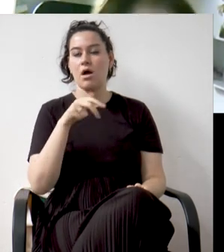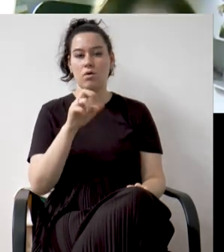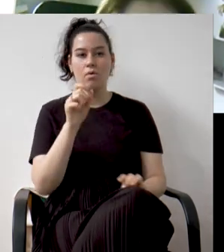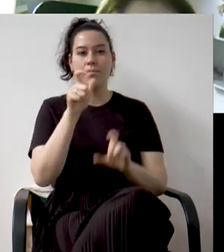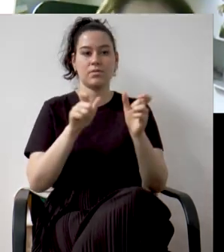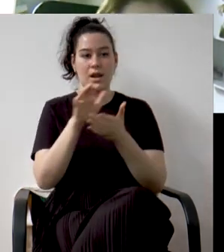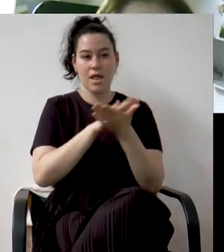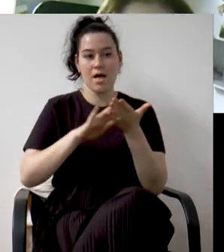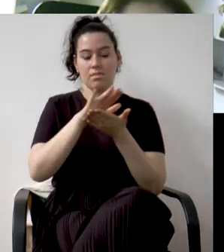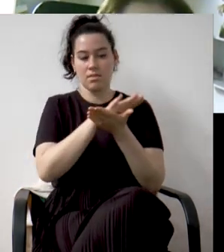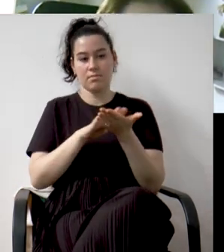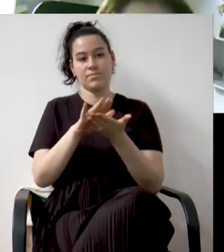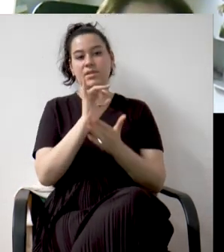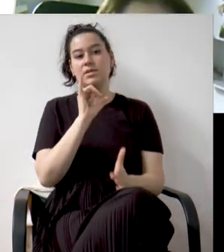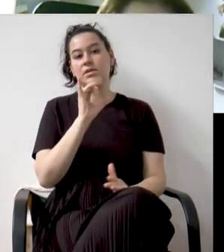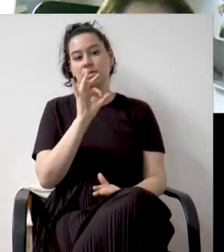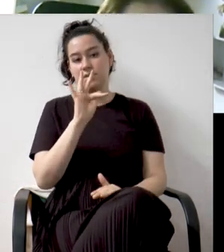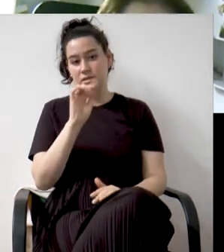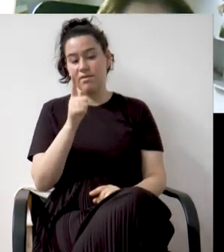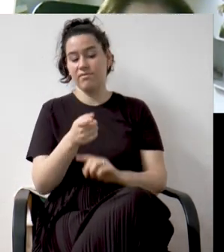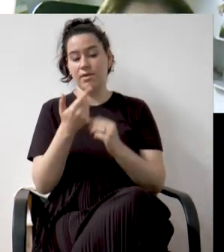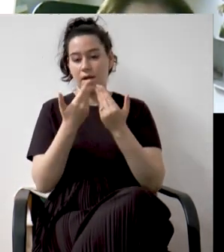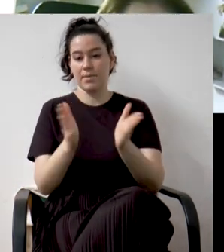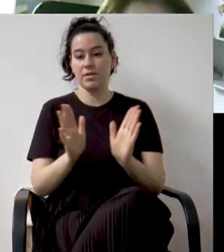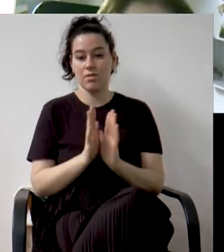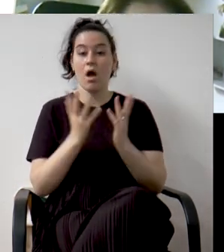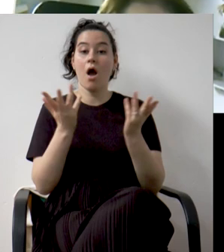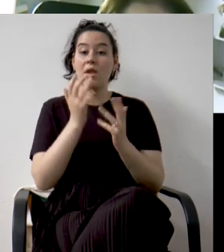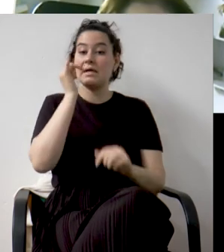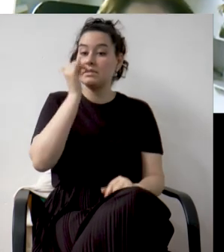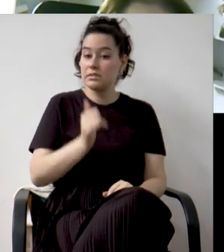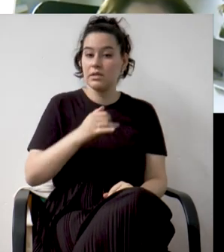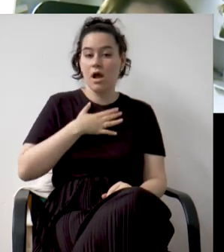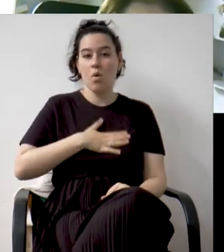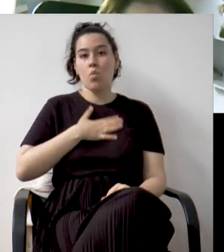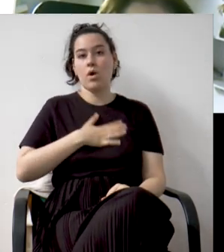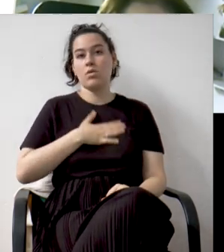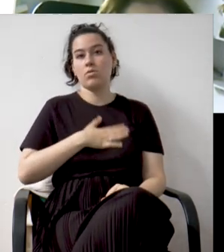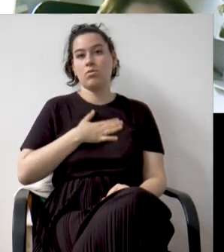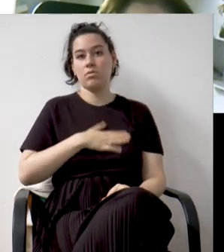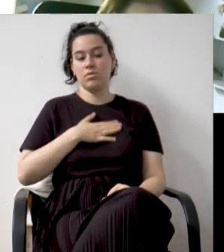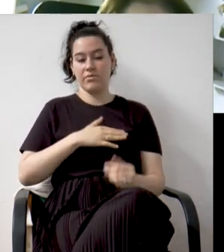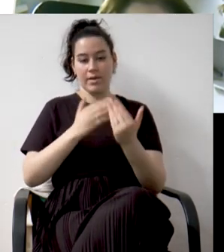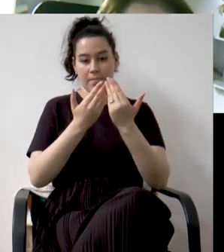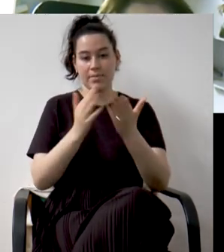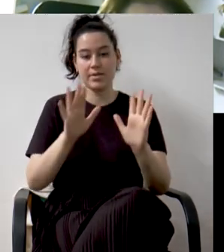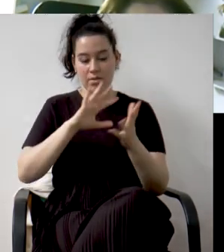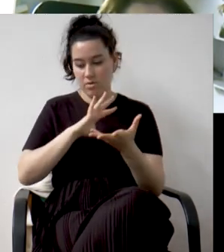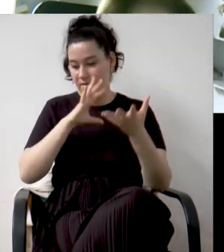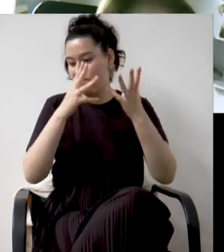hace eso. ICEF es casi un mutante en esto. Ahora sí estoy de acuerdo en que tiene que ser algo hecho de una manera...